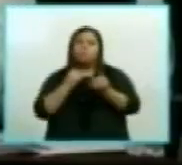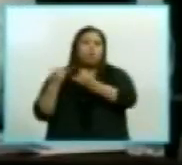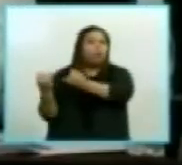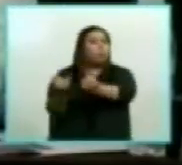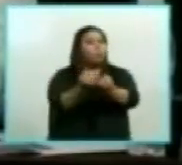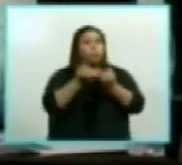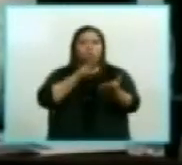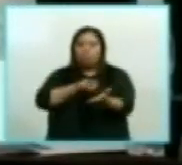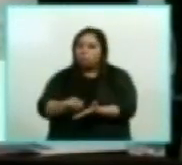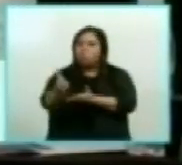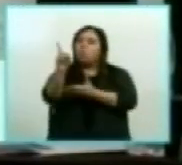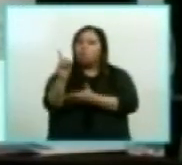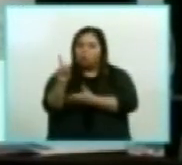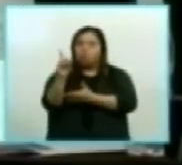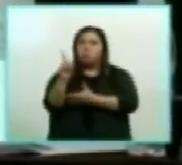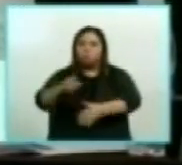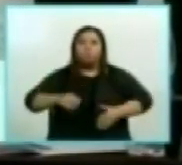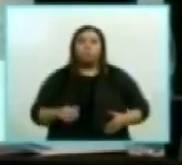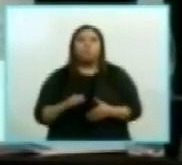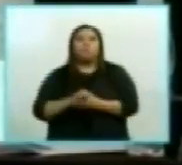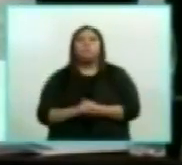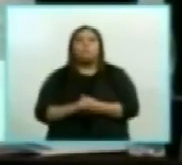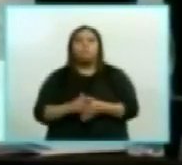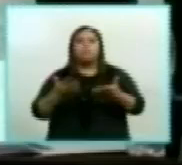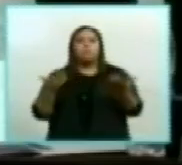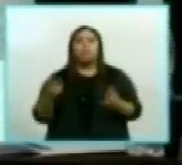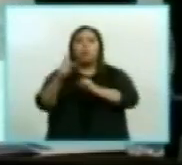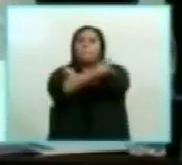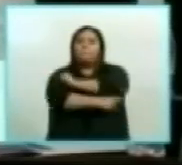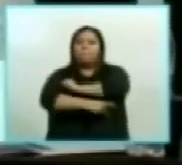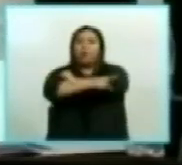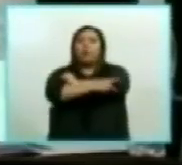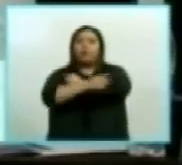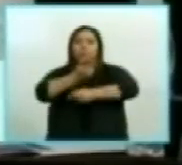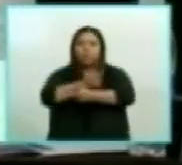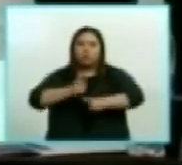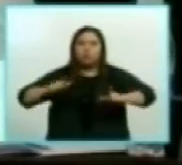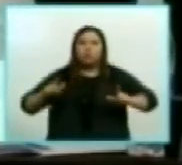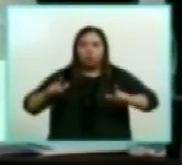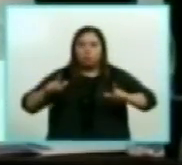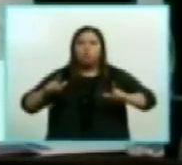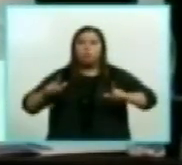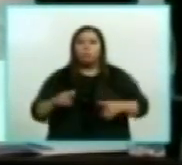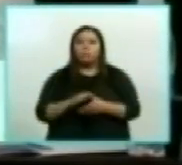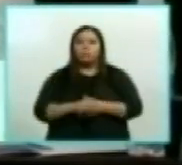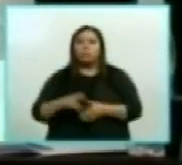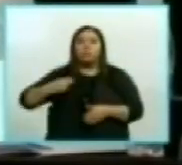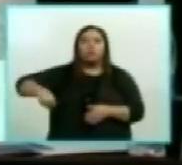entre nosotros y nosotras mismos, sin intromisiones o presiones